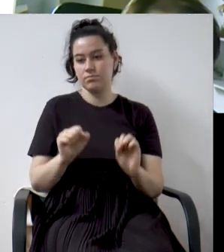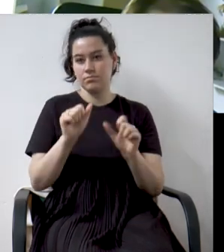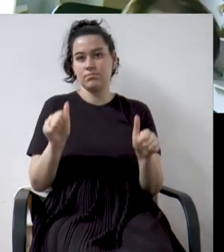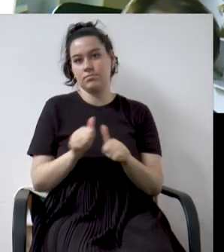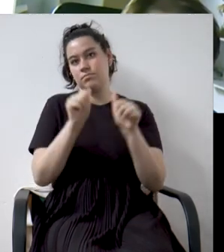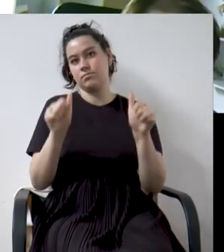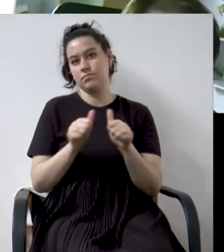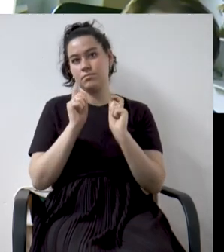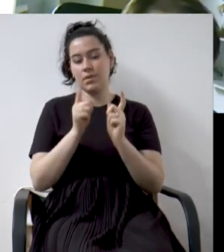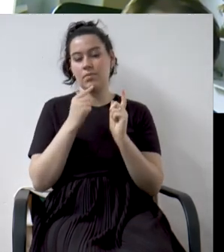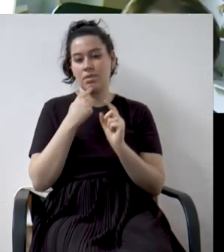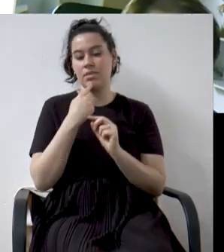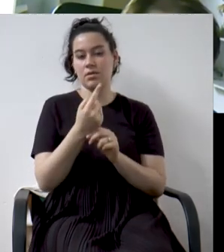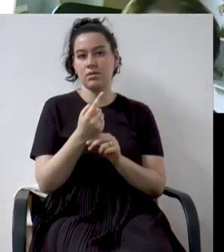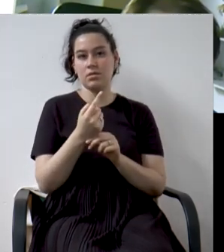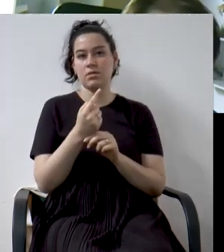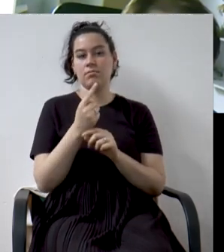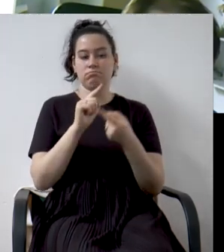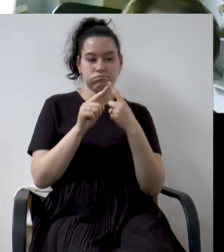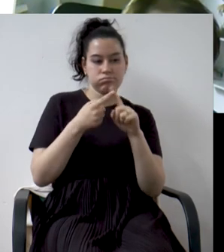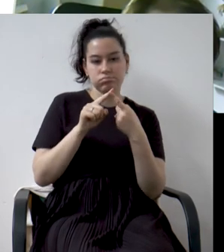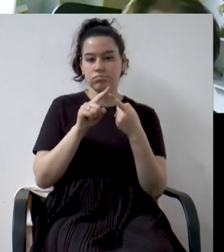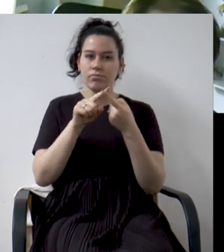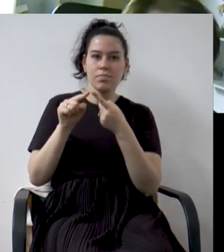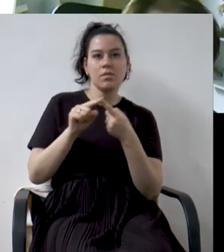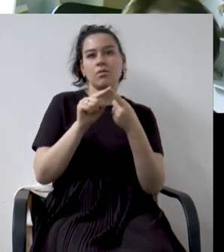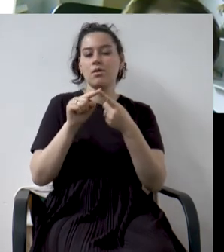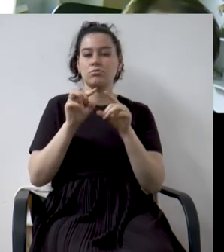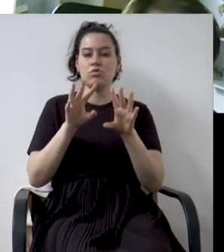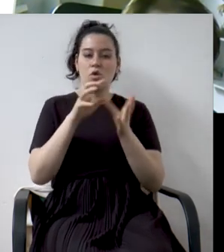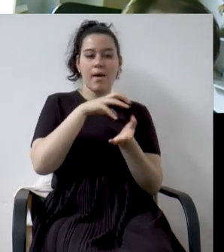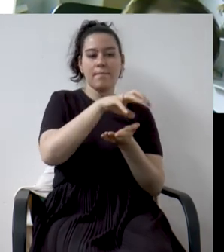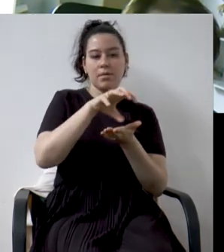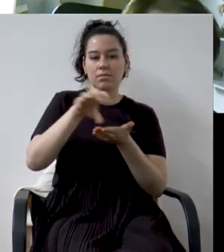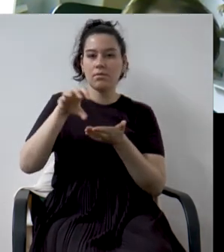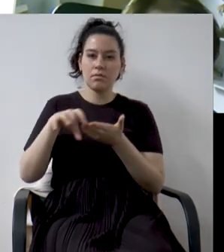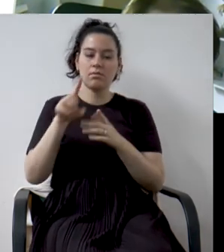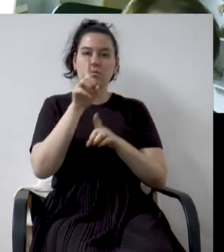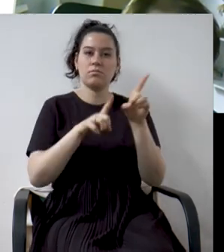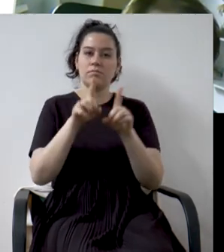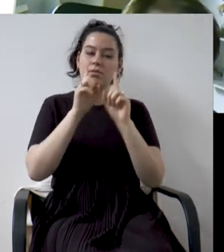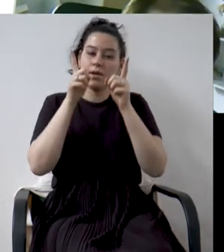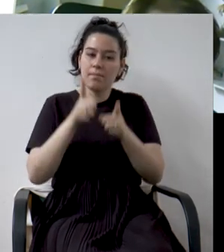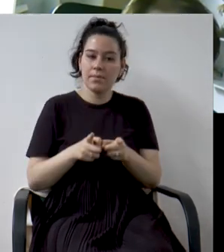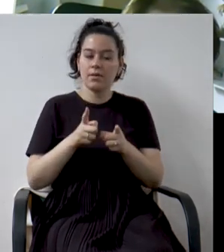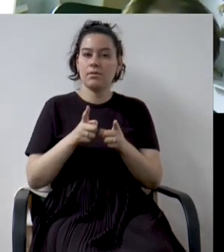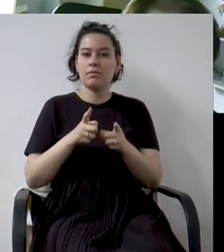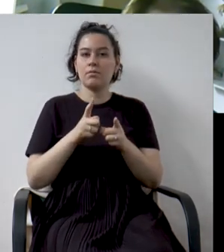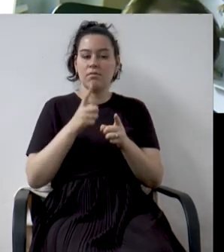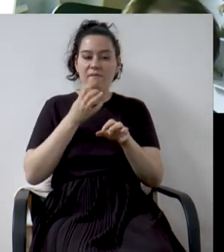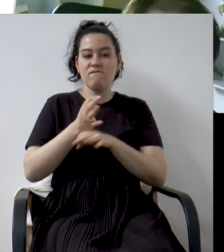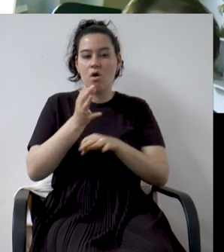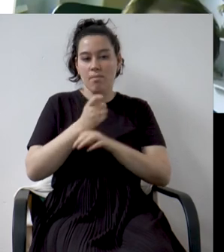es lo que decíamos, ¿no? Movilizar y articular, no solo en términos de departamentalización universitaria, pero también de pensar una